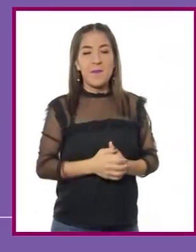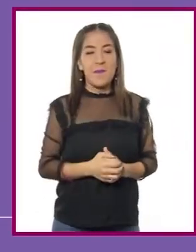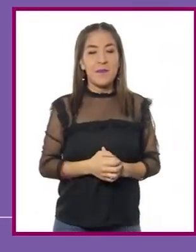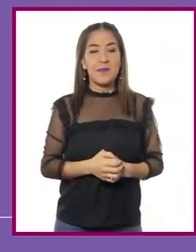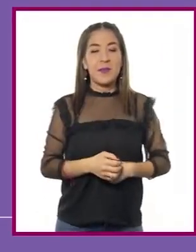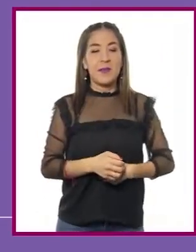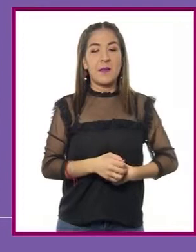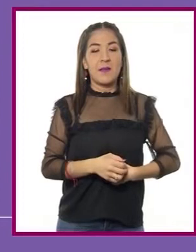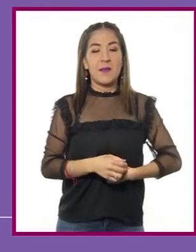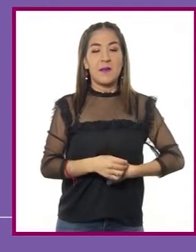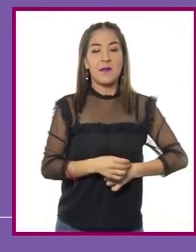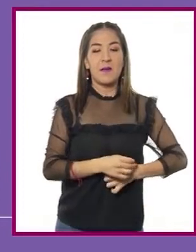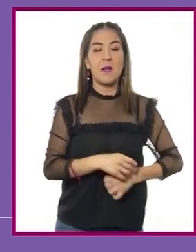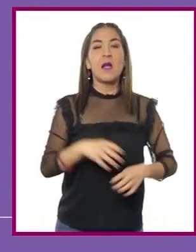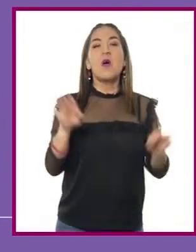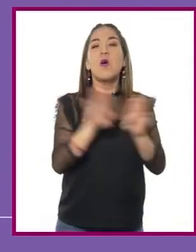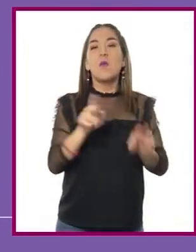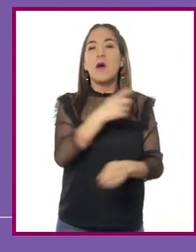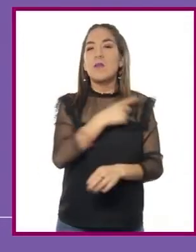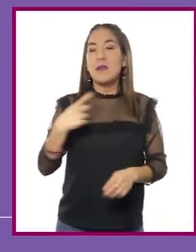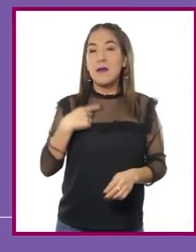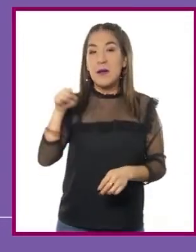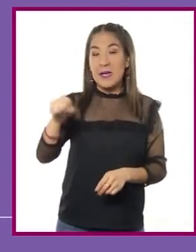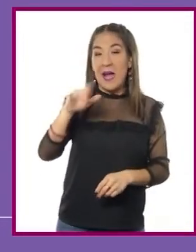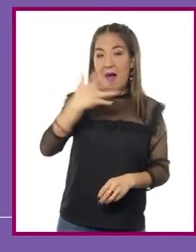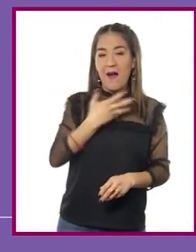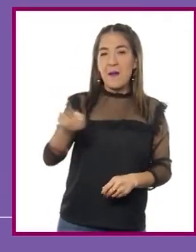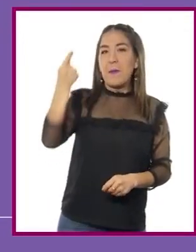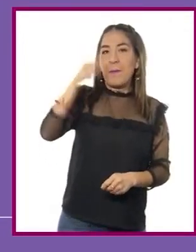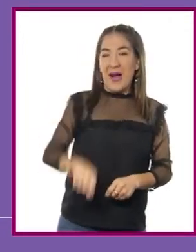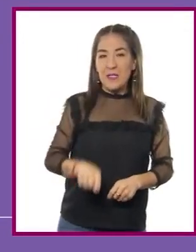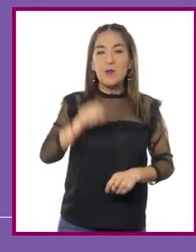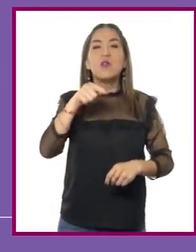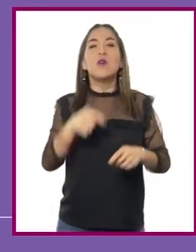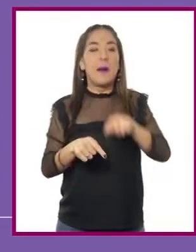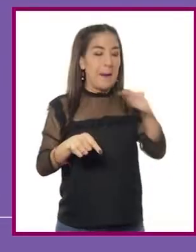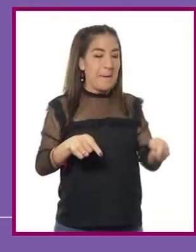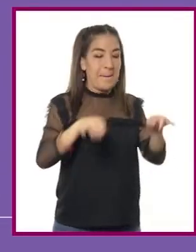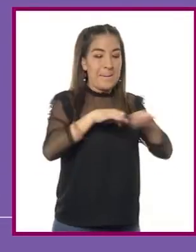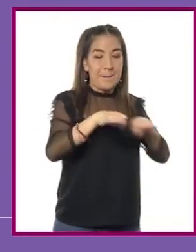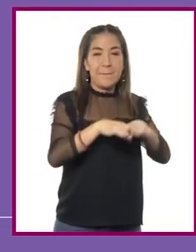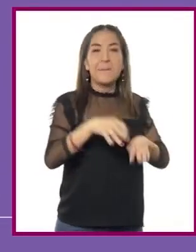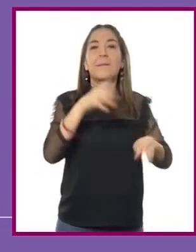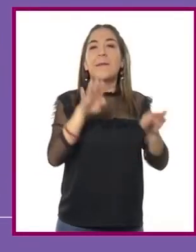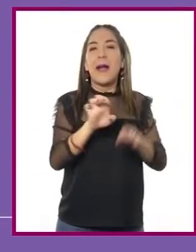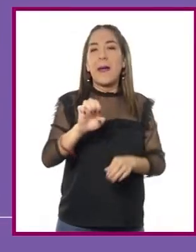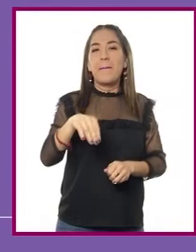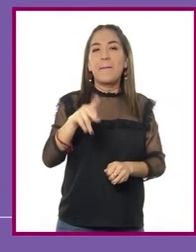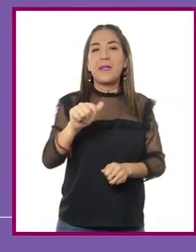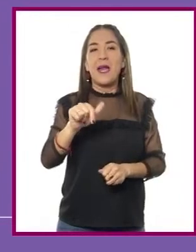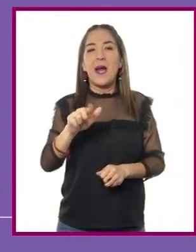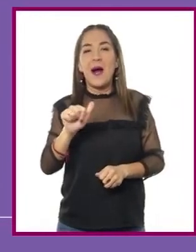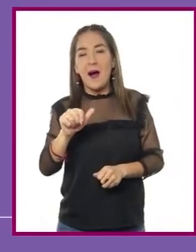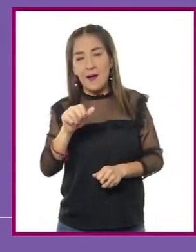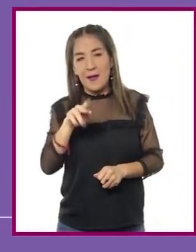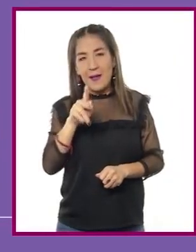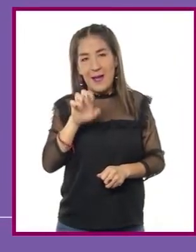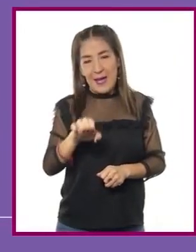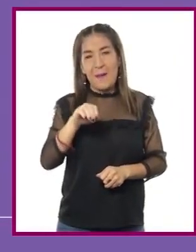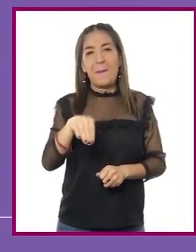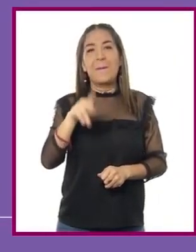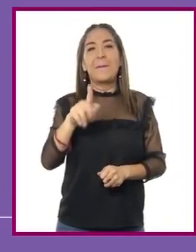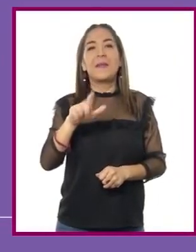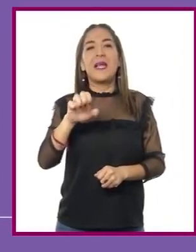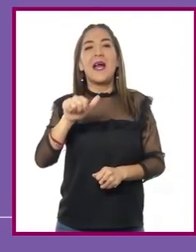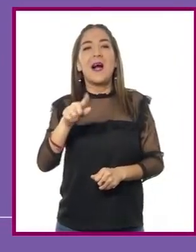tienen capacidad de mando sobre los empleados y ejercen poder de decisión y de disciplina. En estos casos, se